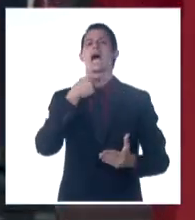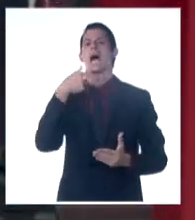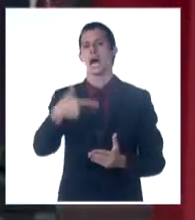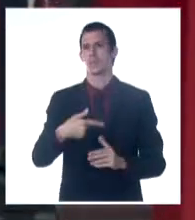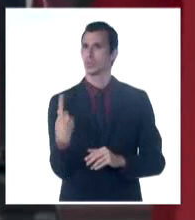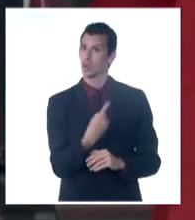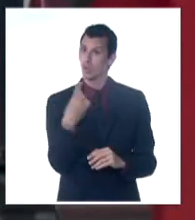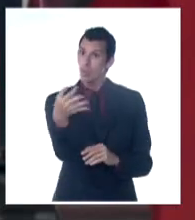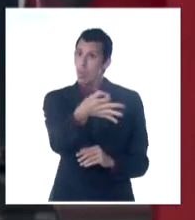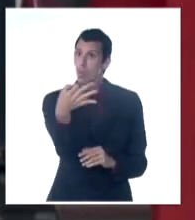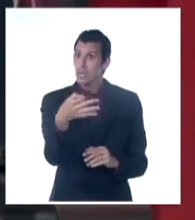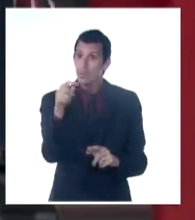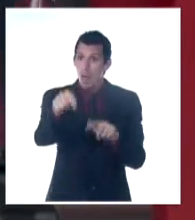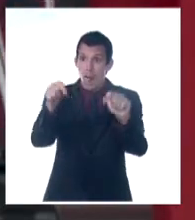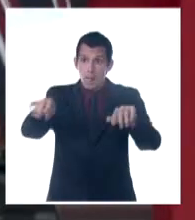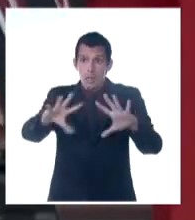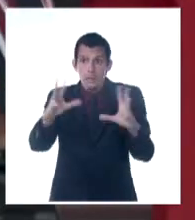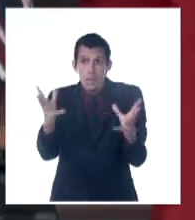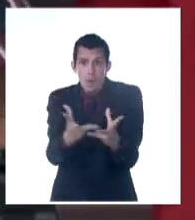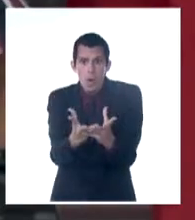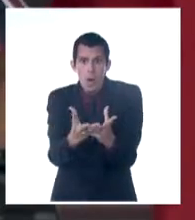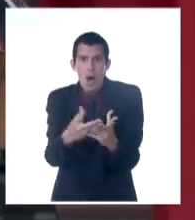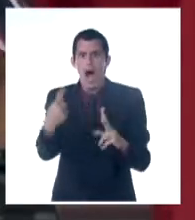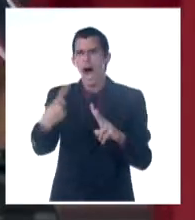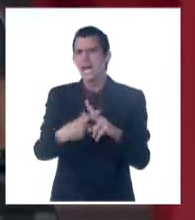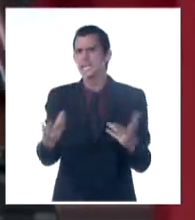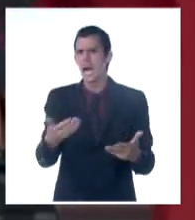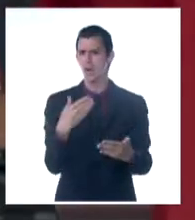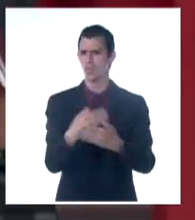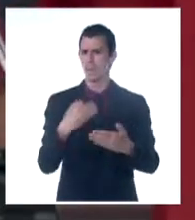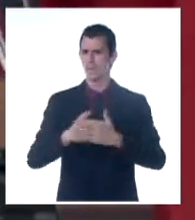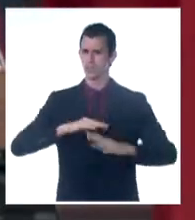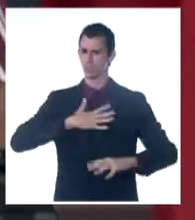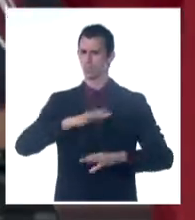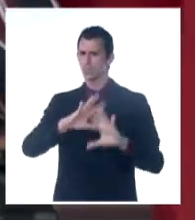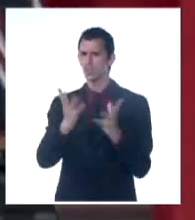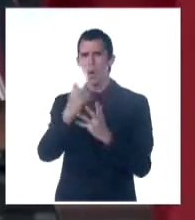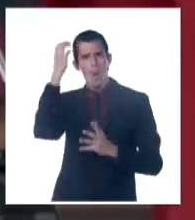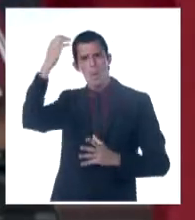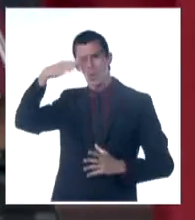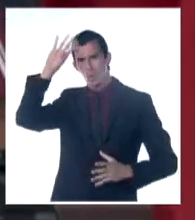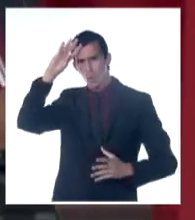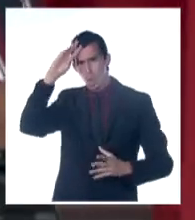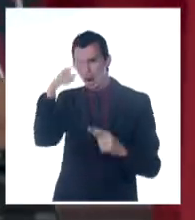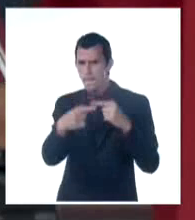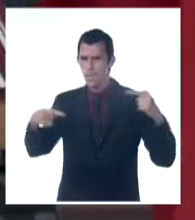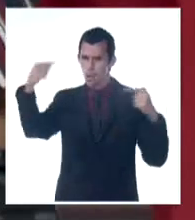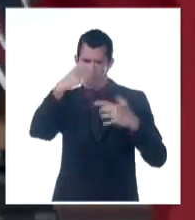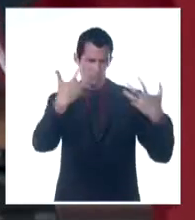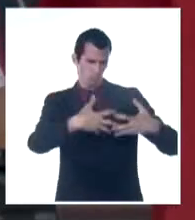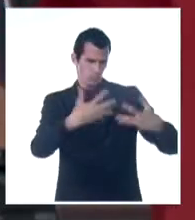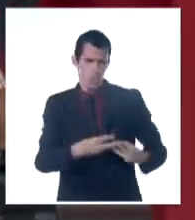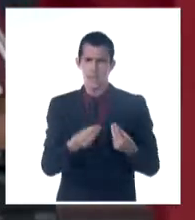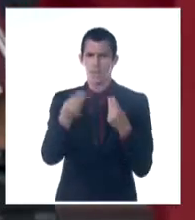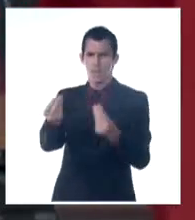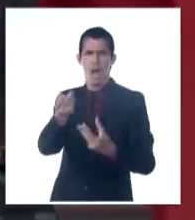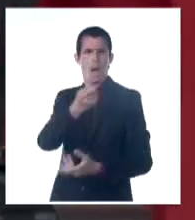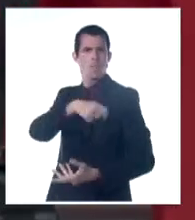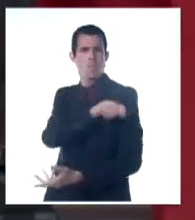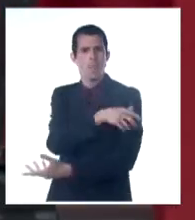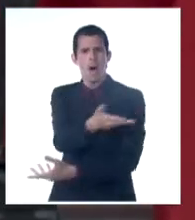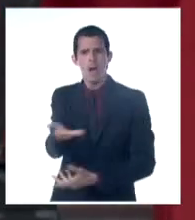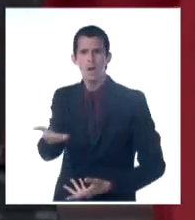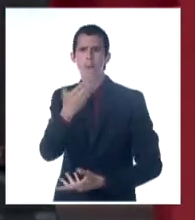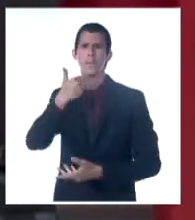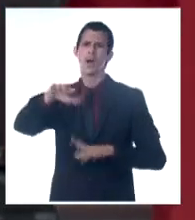convertía casi que en el centro del programa de soberanía alimentaria, vinculándose, sería la vinculación más natural, más